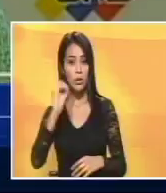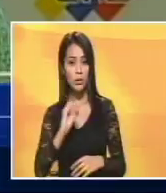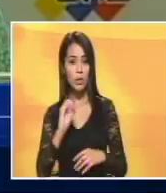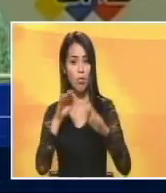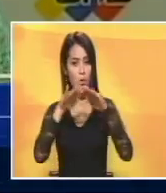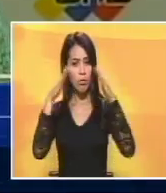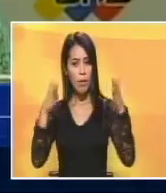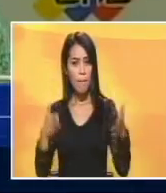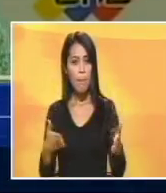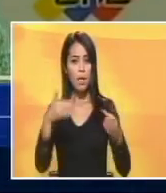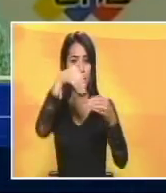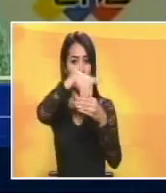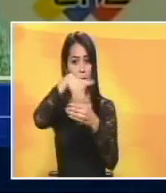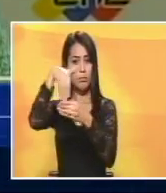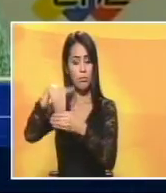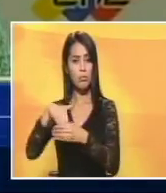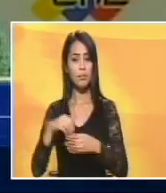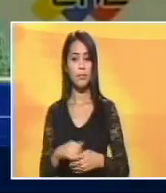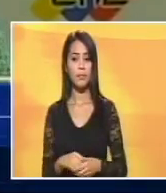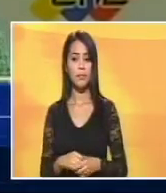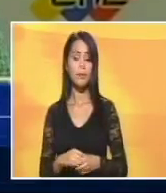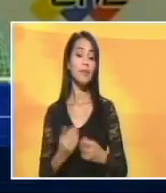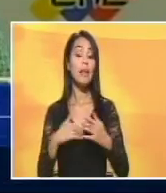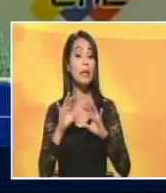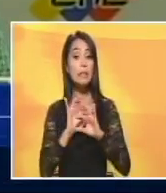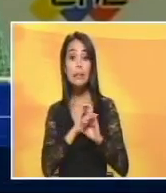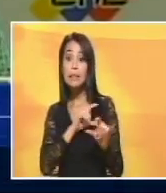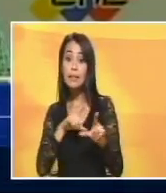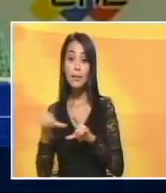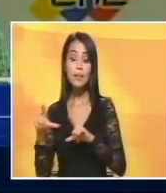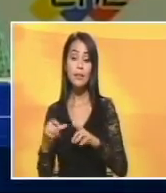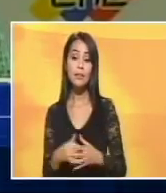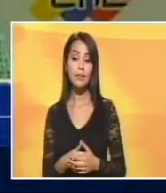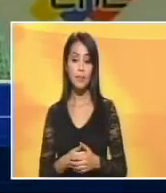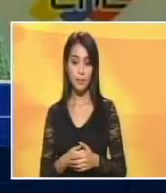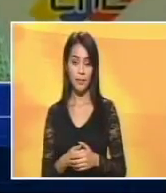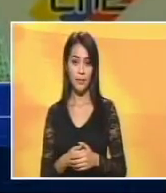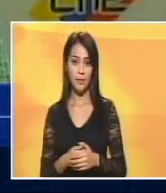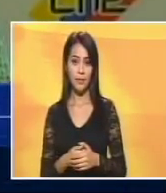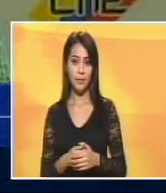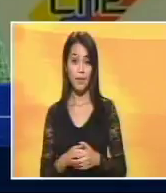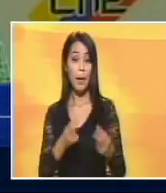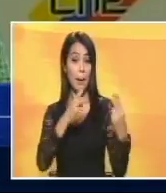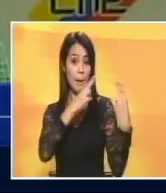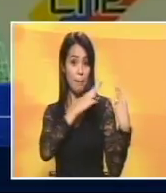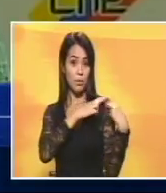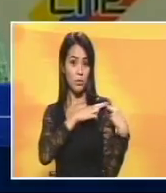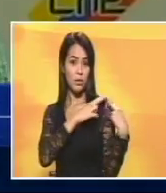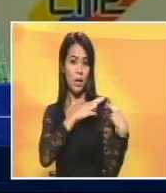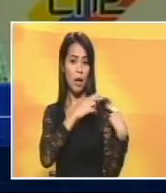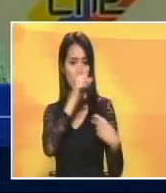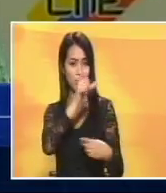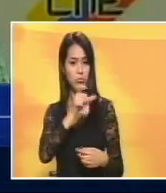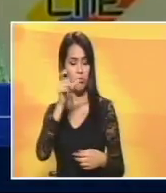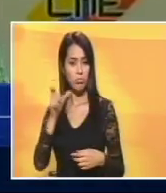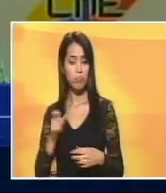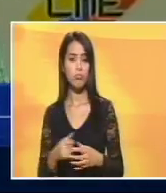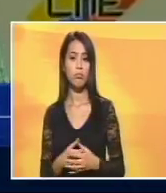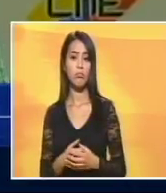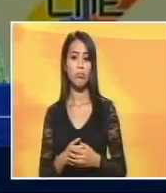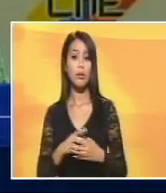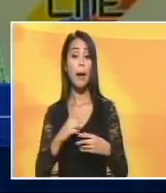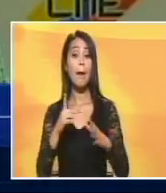las mesas electorales han sido instaladas. Nuestro personal técnico, miembros de mesa y el